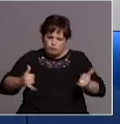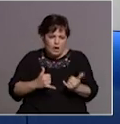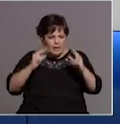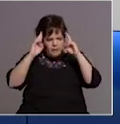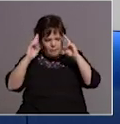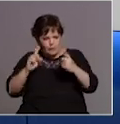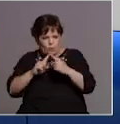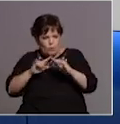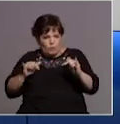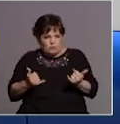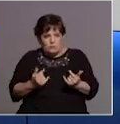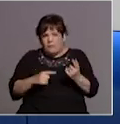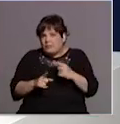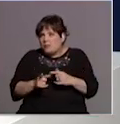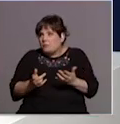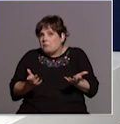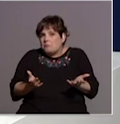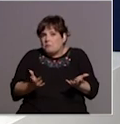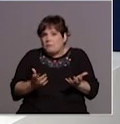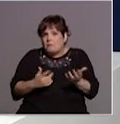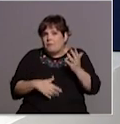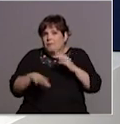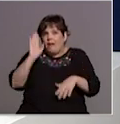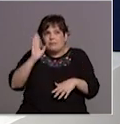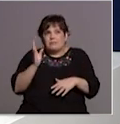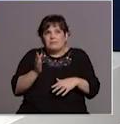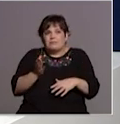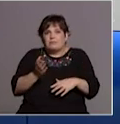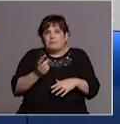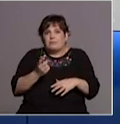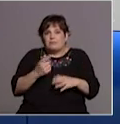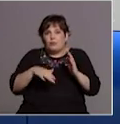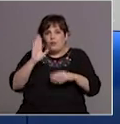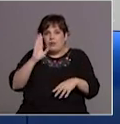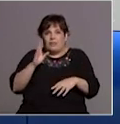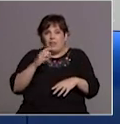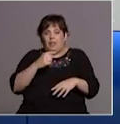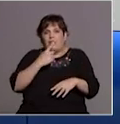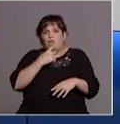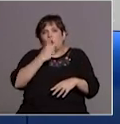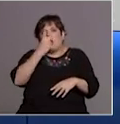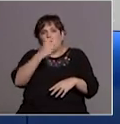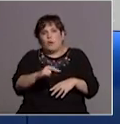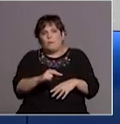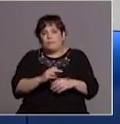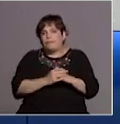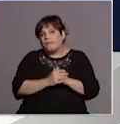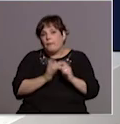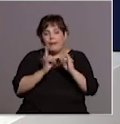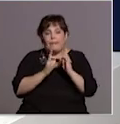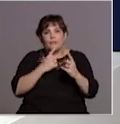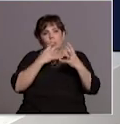en realidad ese acuerdo por amplio margen mucho más que el que obtuvo para quedarse en el cargo pocos días antes le dijeron no corre en el